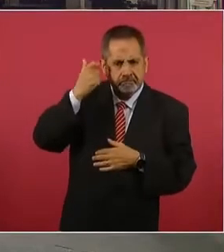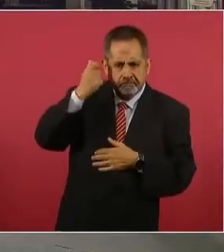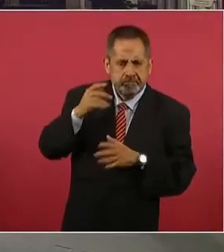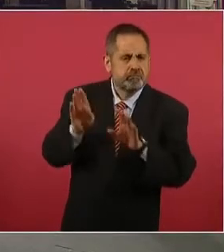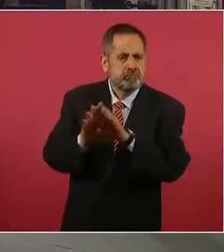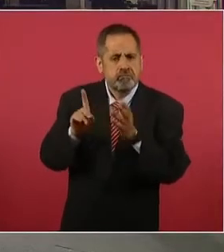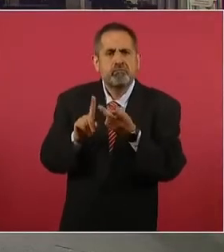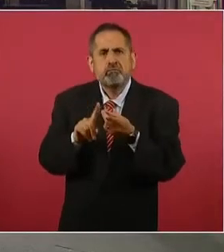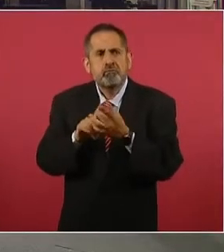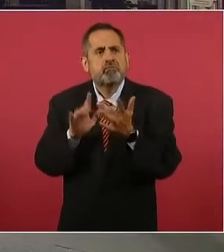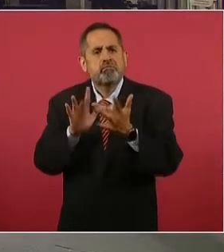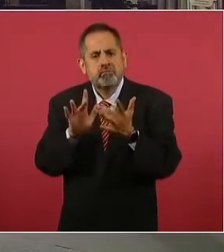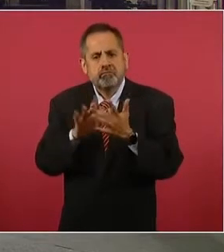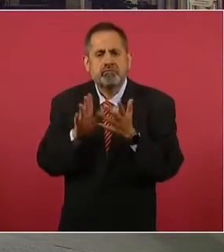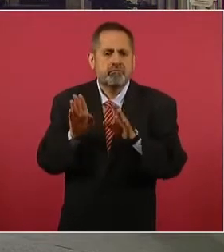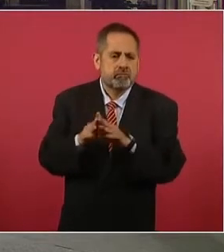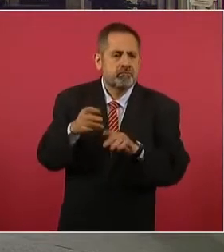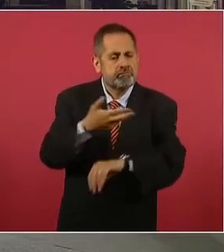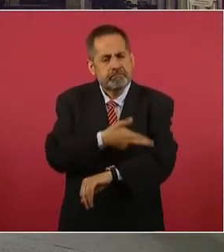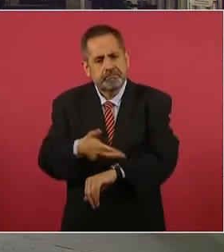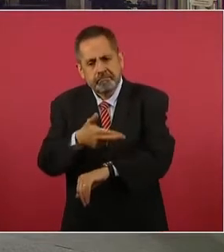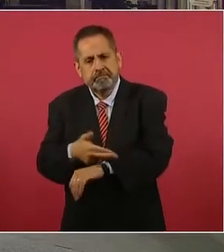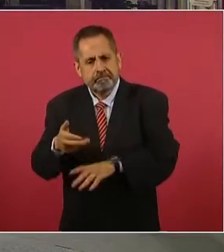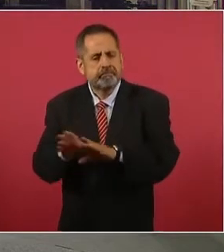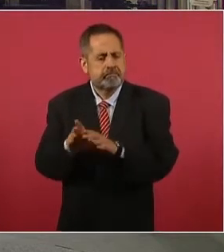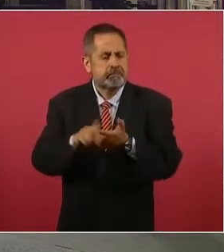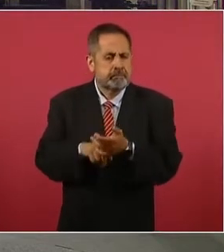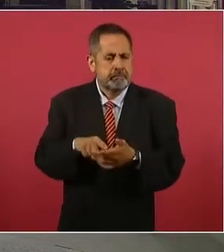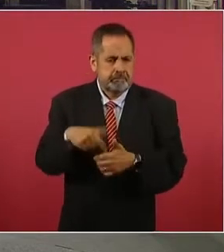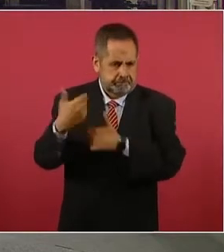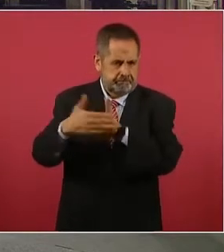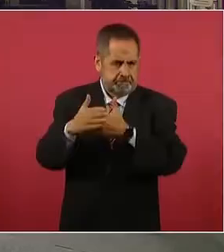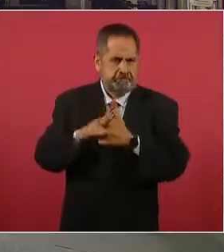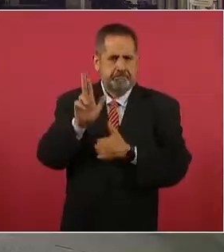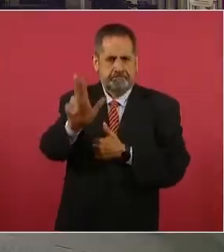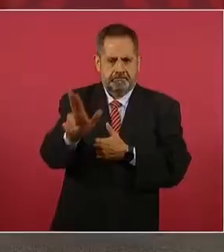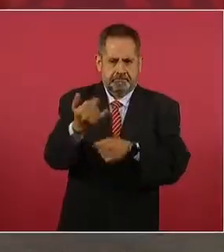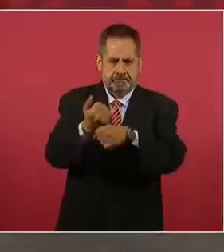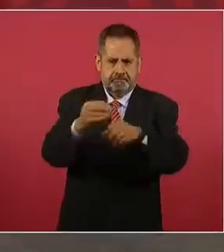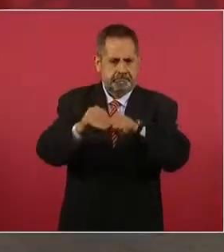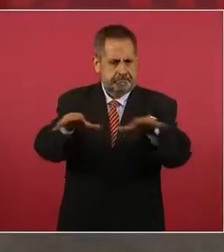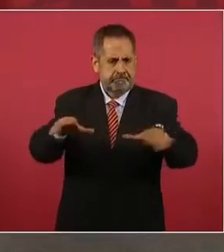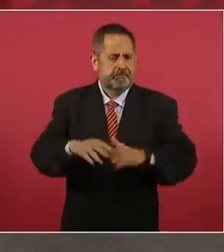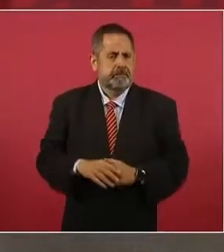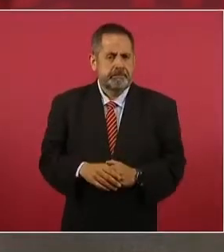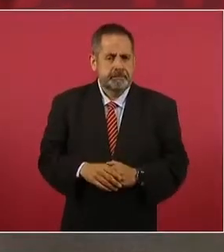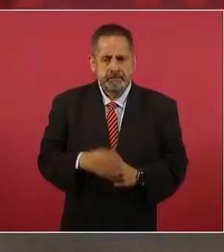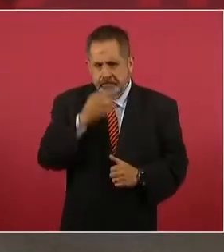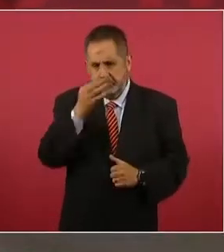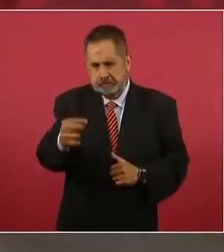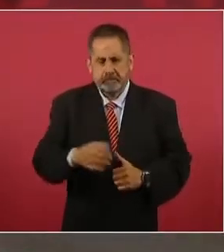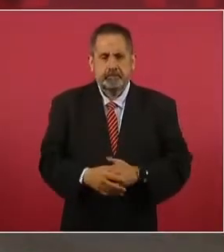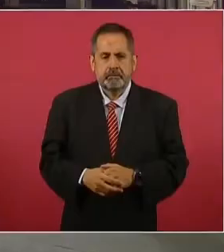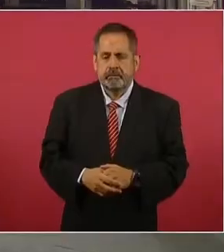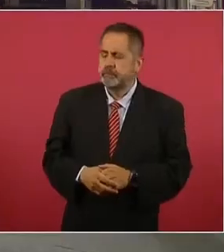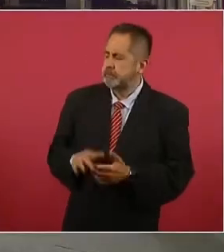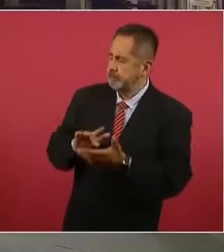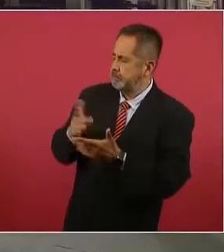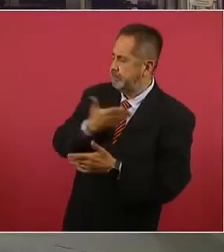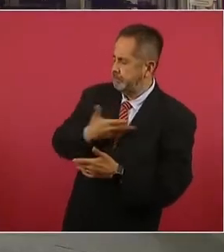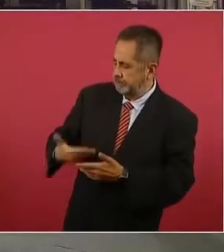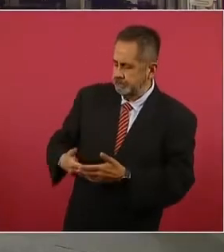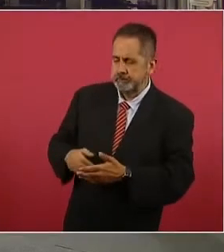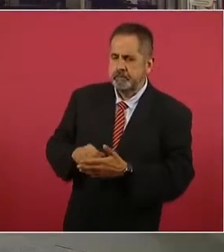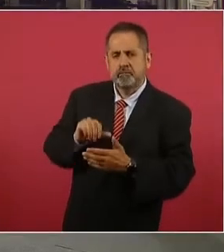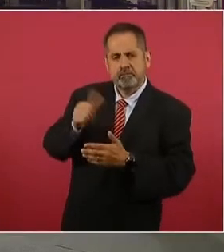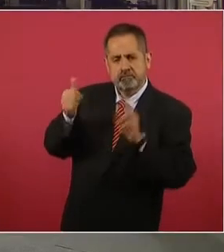jubilaciones, todo el manejo de pensión, se puede informar aquí. Sí, presidente, gracias. En otro